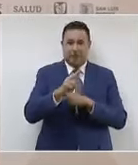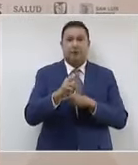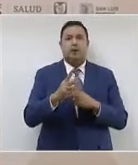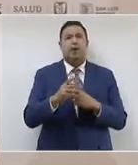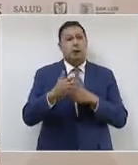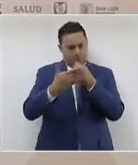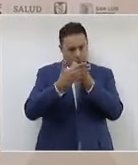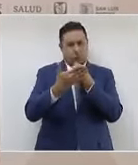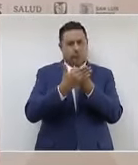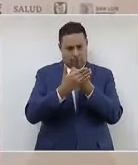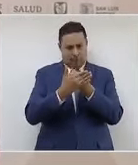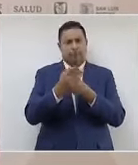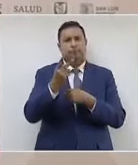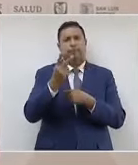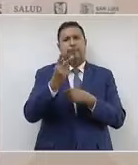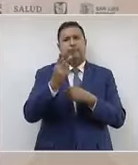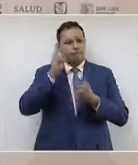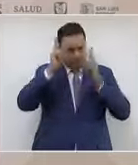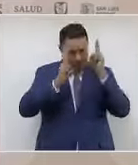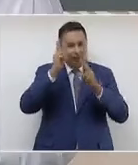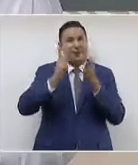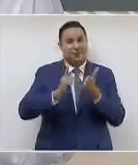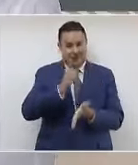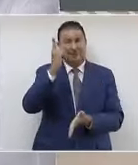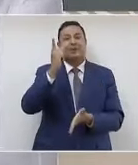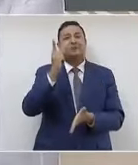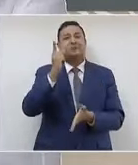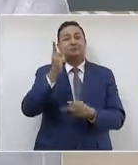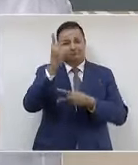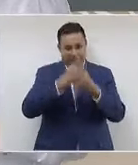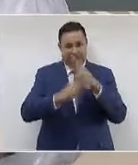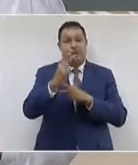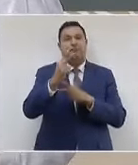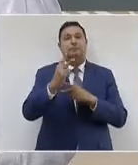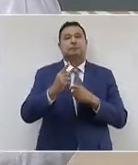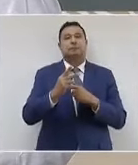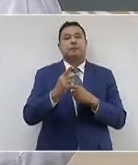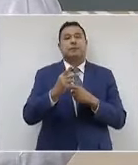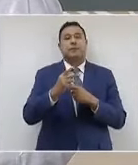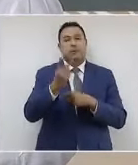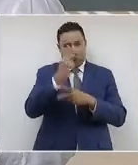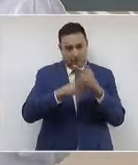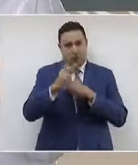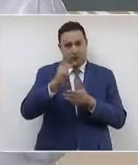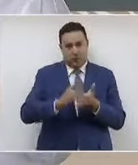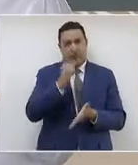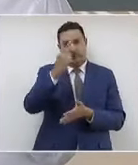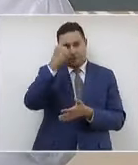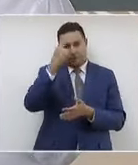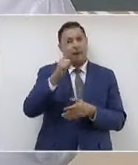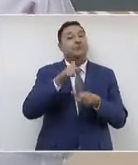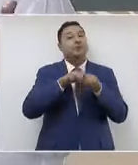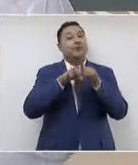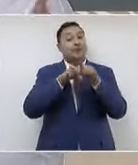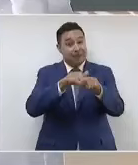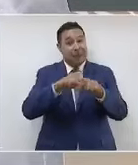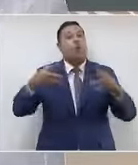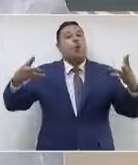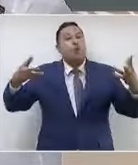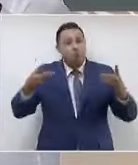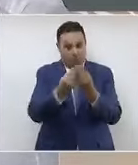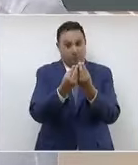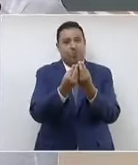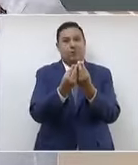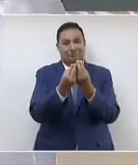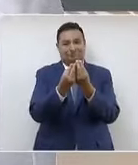regresar a San Luis y voy a regresar para que sigamos juntos